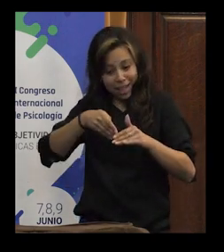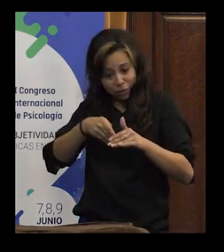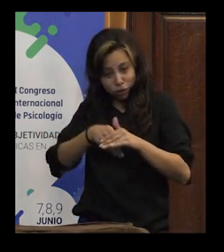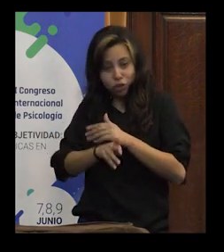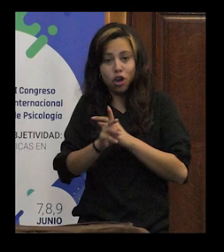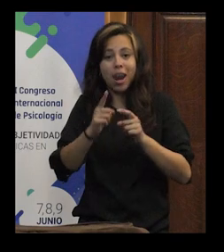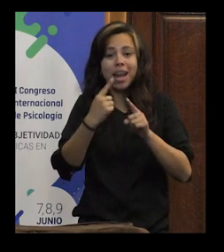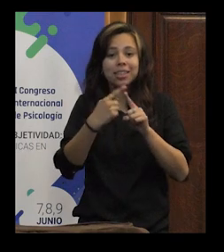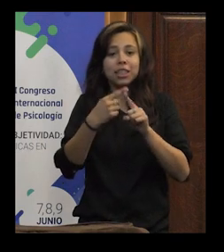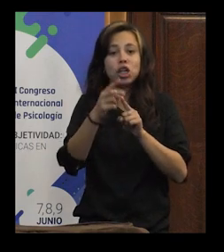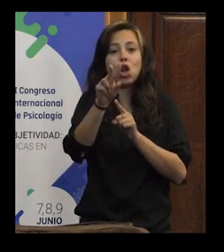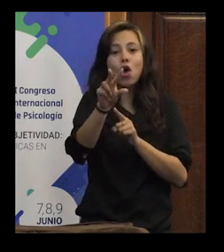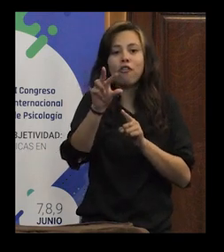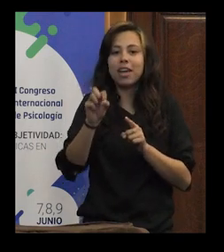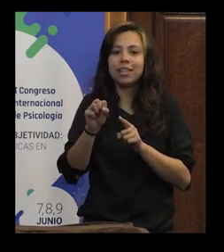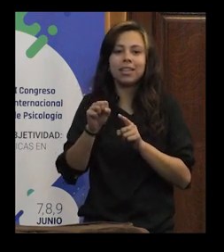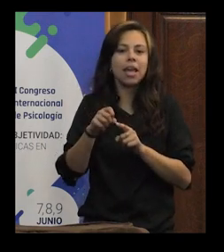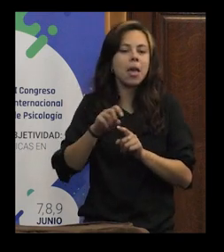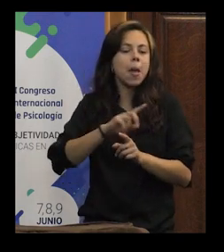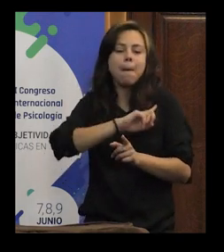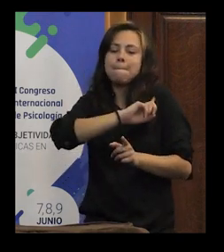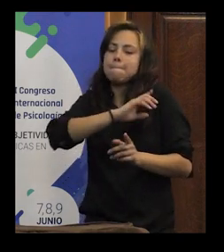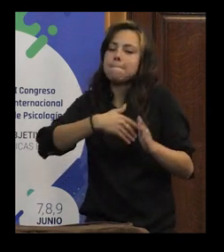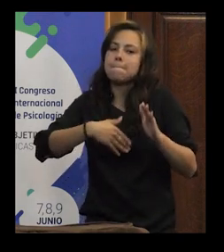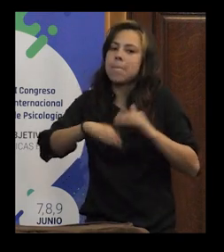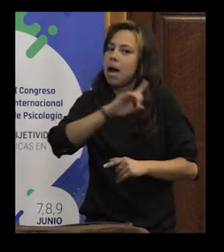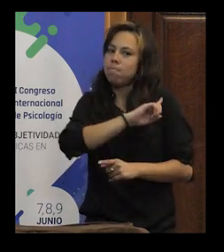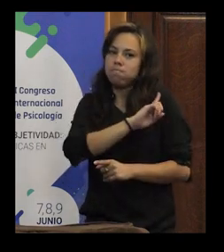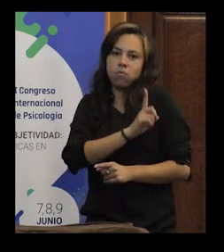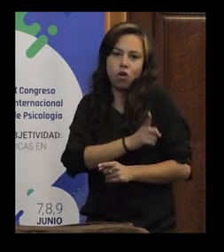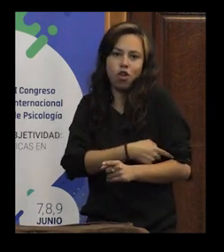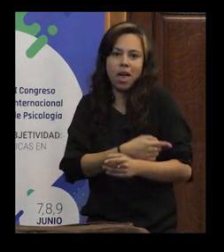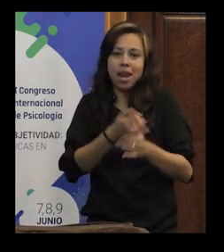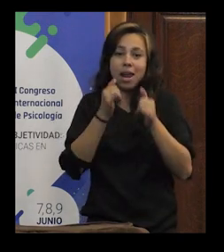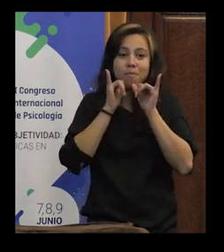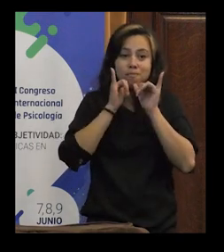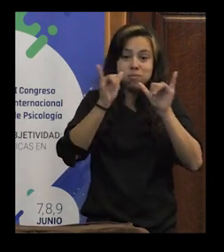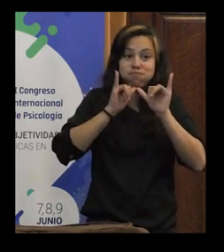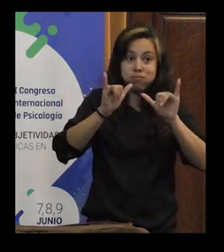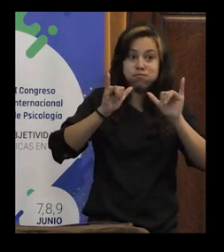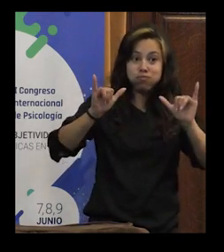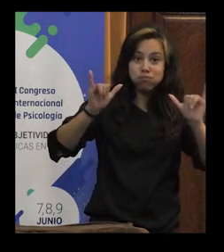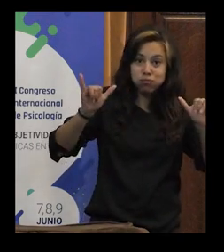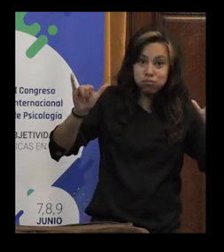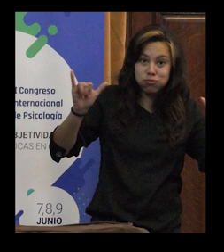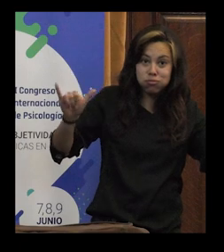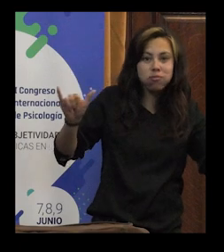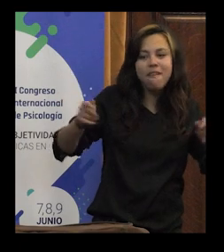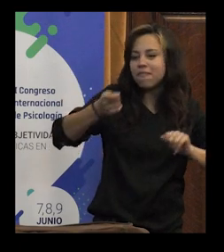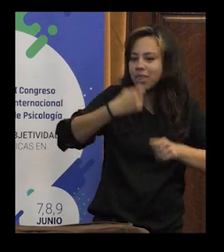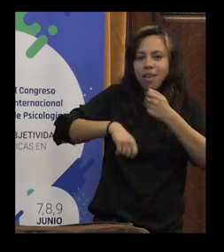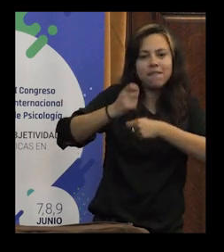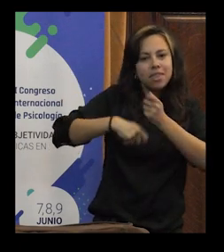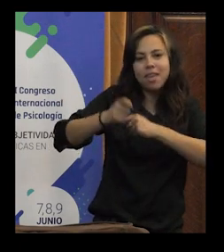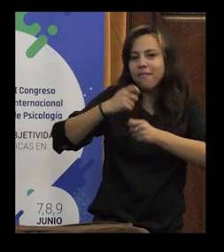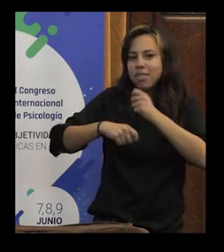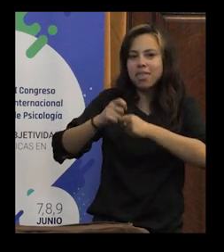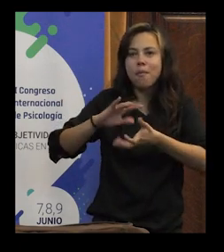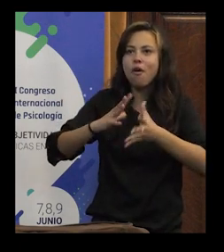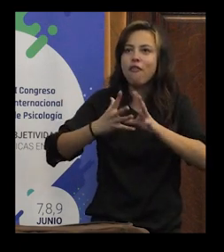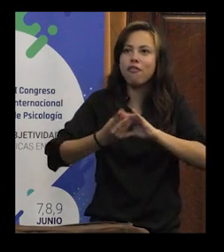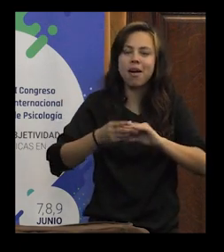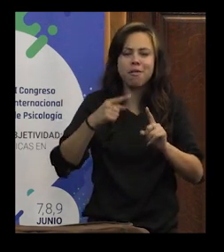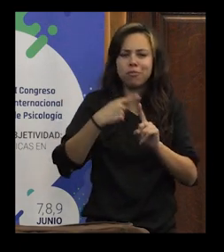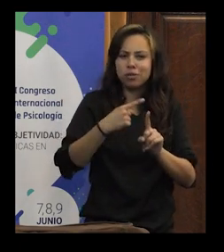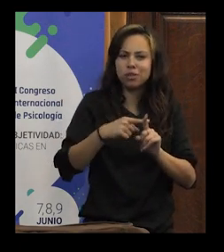de marketing que dieron visibilidad a los efectos más positivos del hábito.